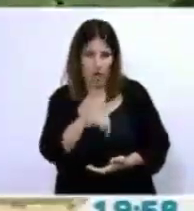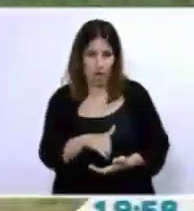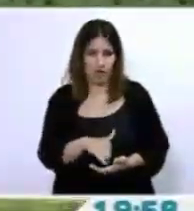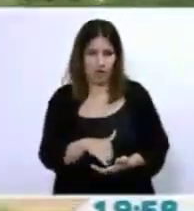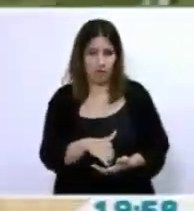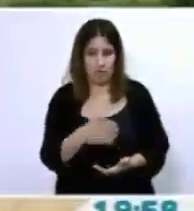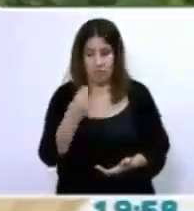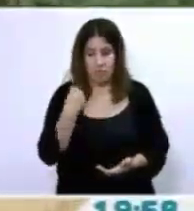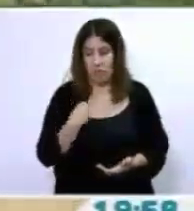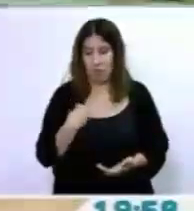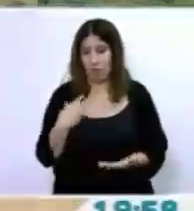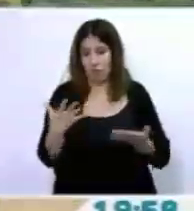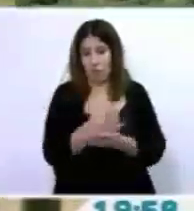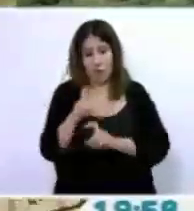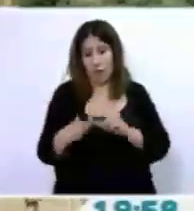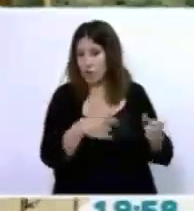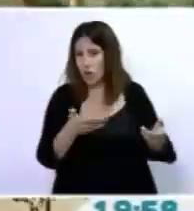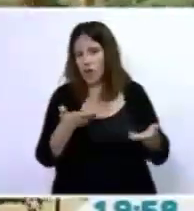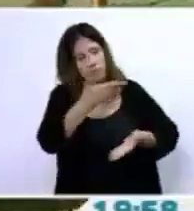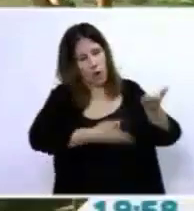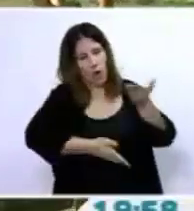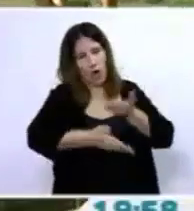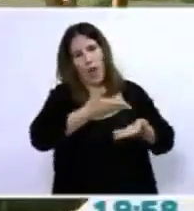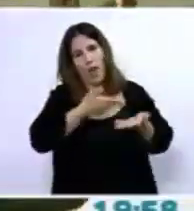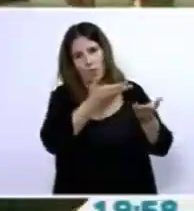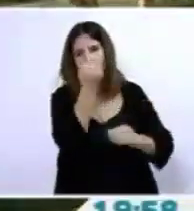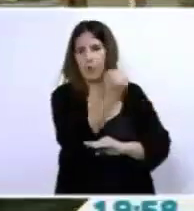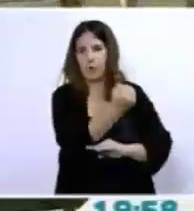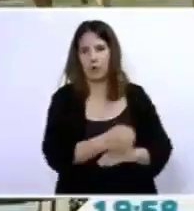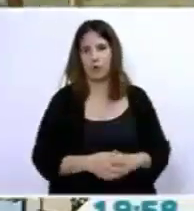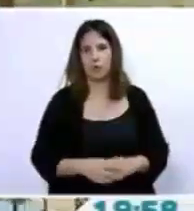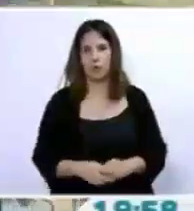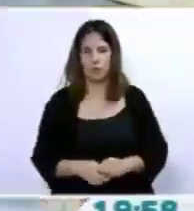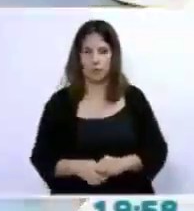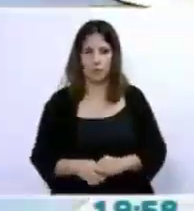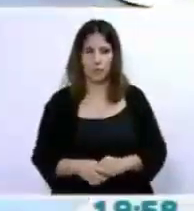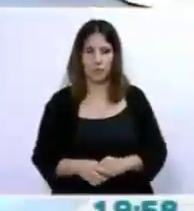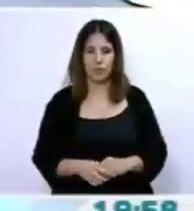todo el mundo se ha volcado. Muchísimas gracias, Irene, por...